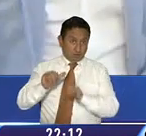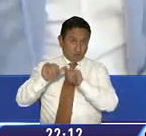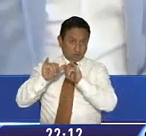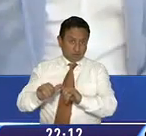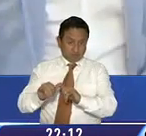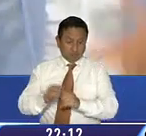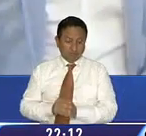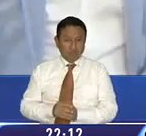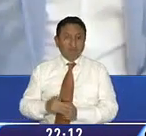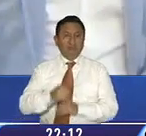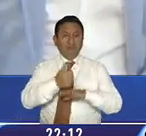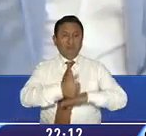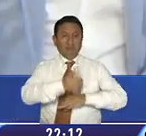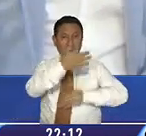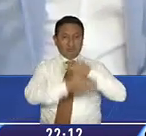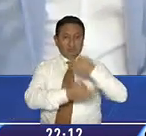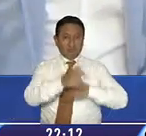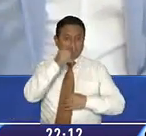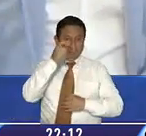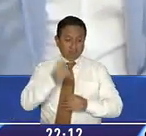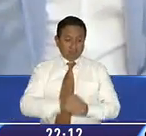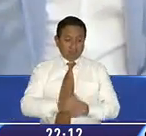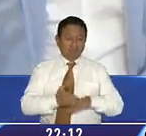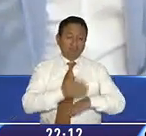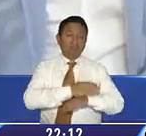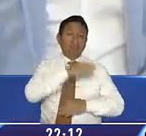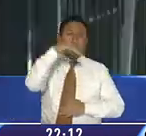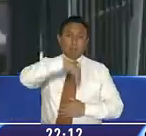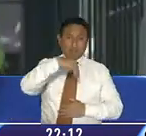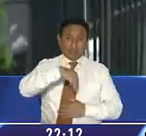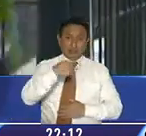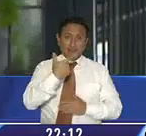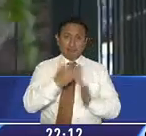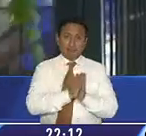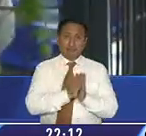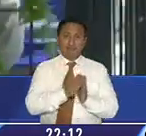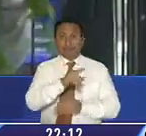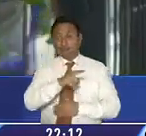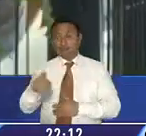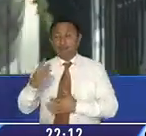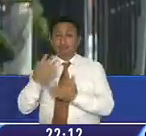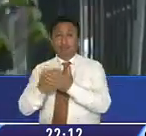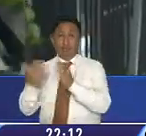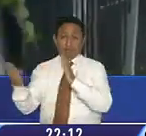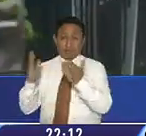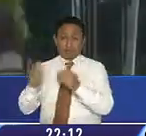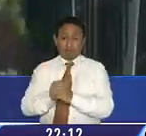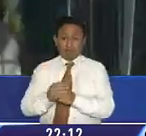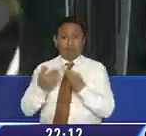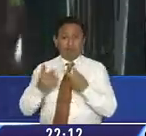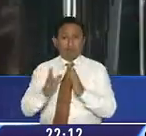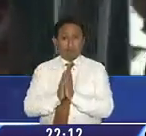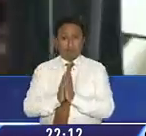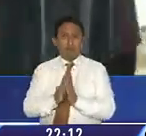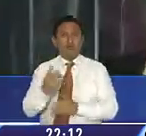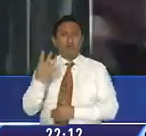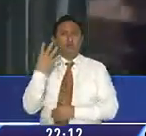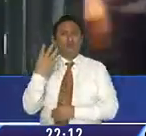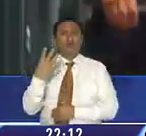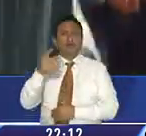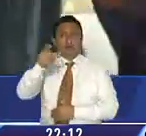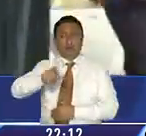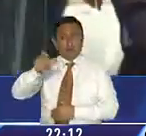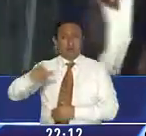la misma juez, dice el fiscal, que el martes pasado negó la prisión preventiva, que también pidió contra